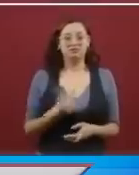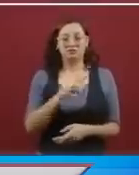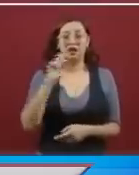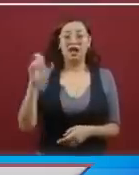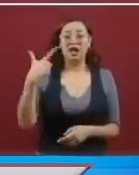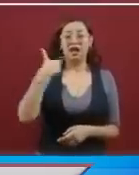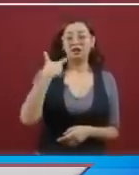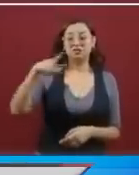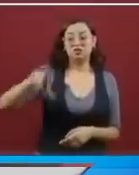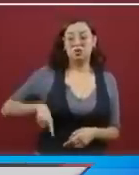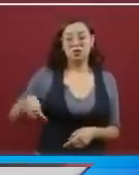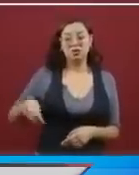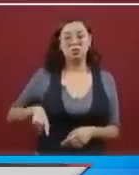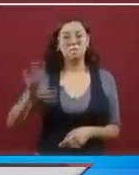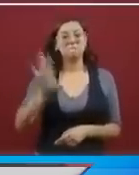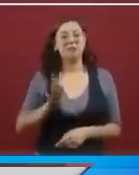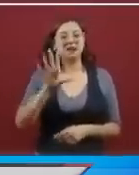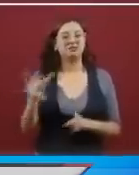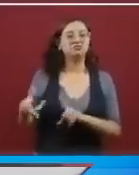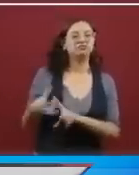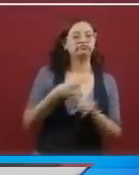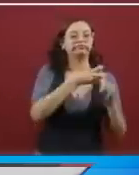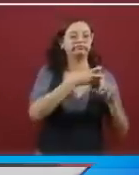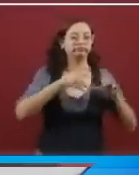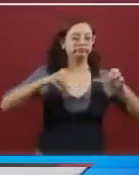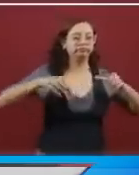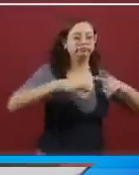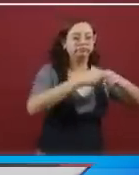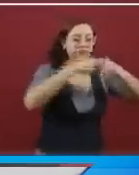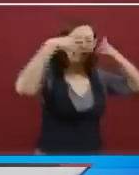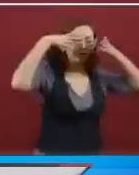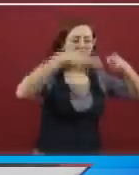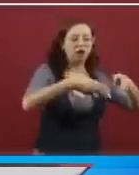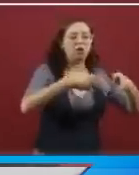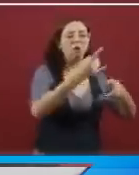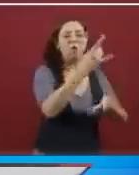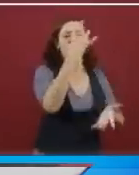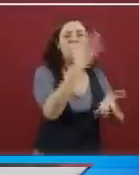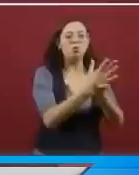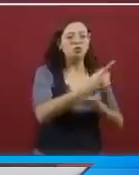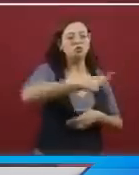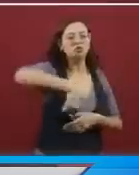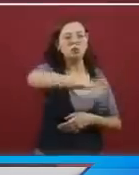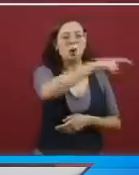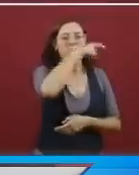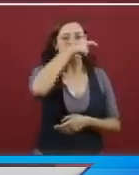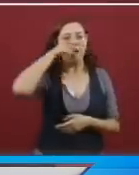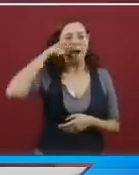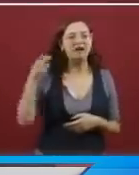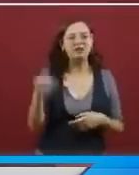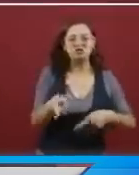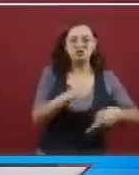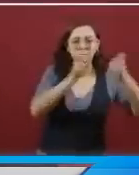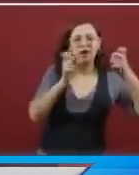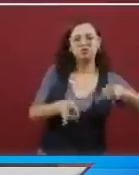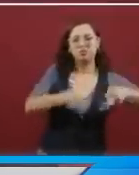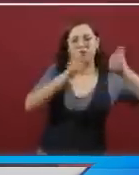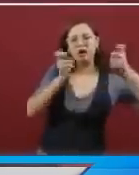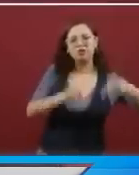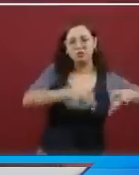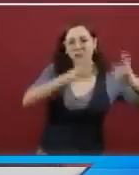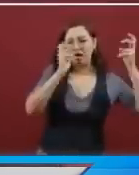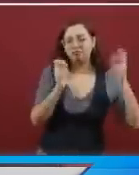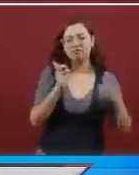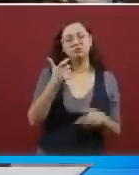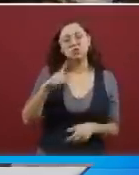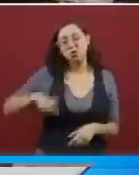En el actual gobierno no se tolera la corrupción y la impunidad. Se está terminando el análisis de los 50.000 elementos que el gobierno contrataba para la